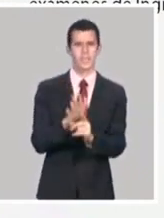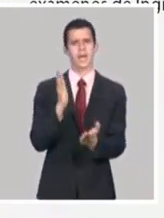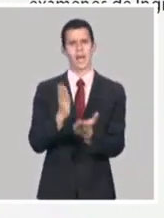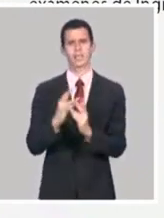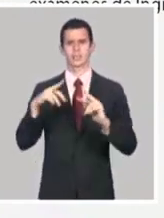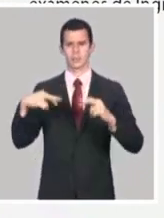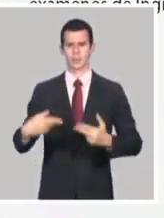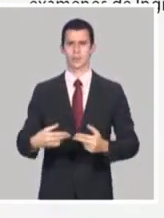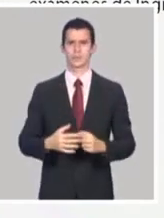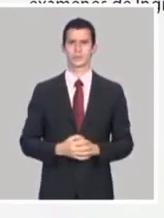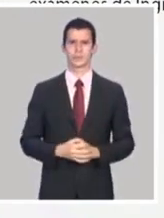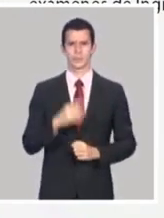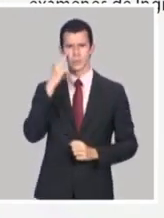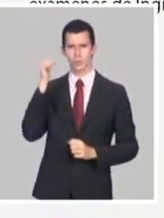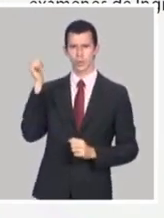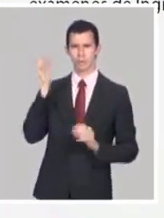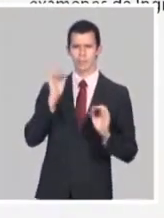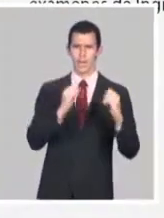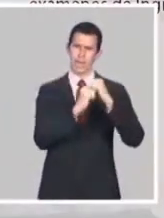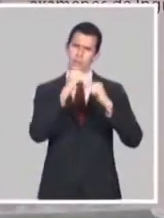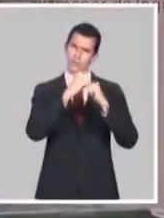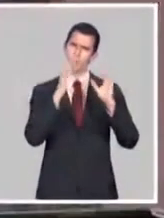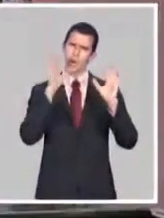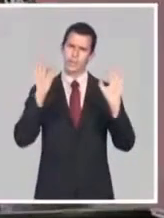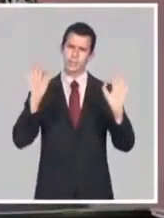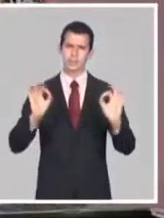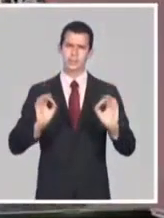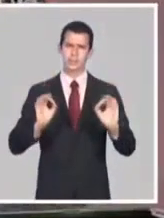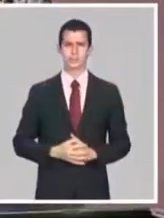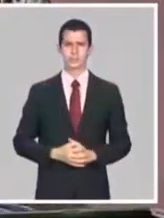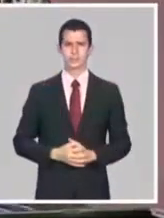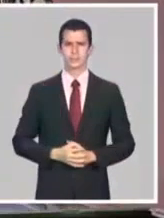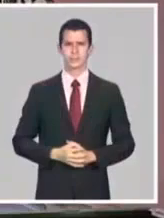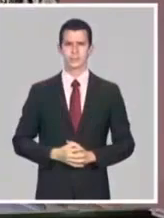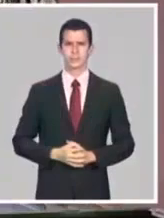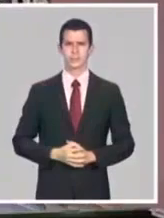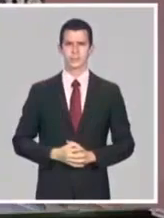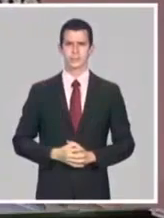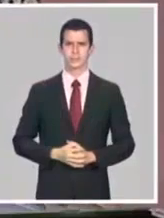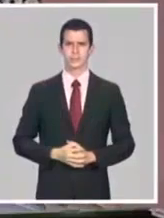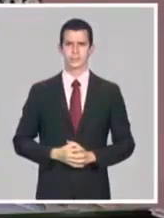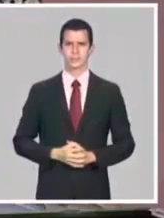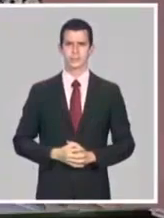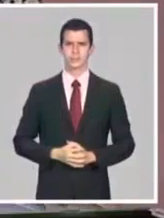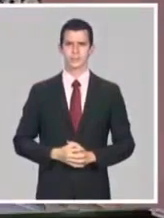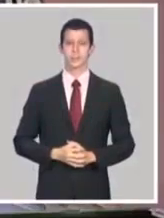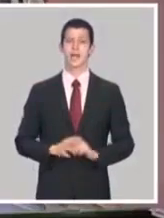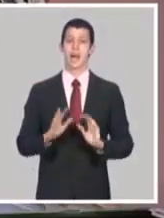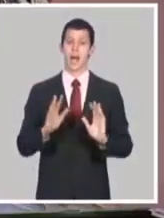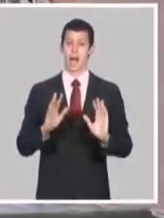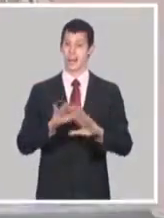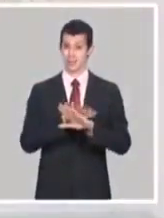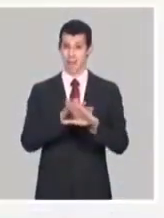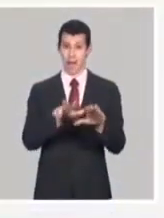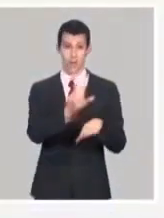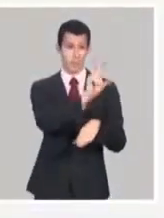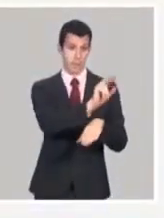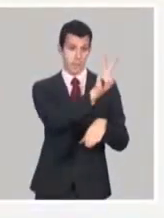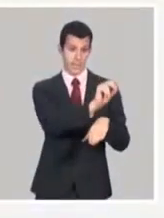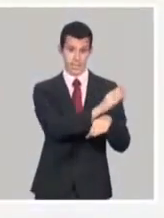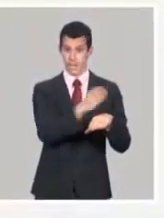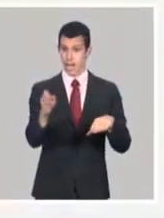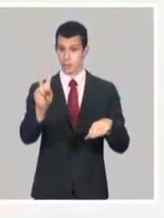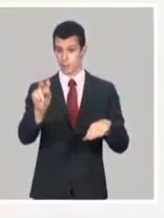que he tratado de explicar con este esquema el esquema que viene a continuación ya se refiere al curso 21 22 en el